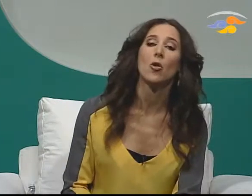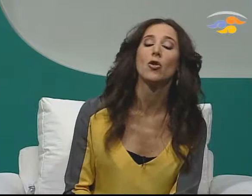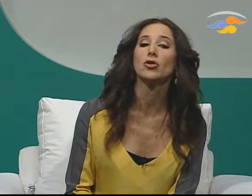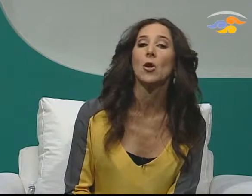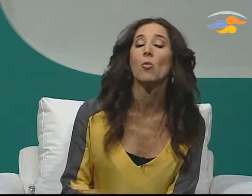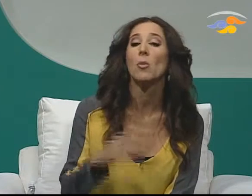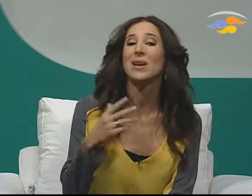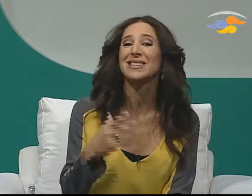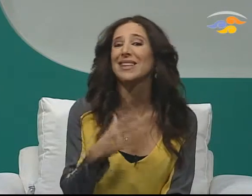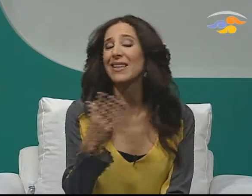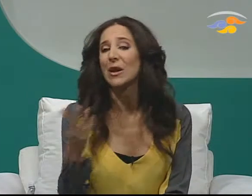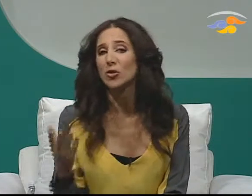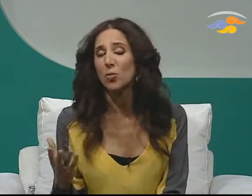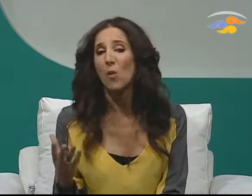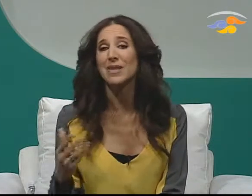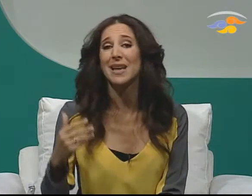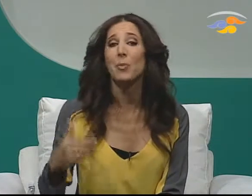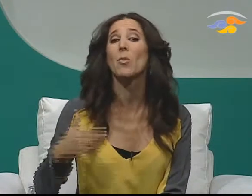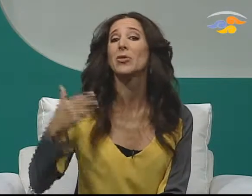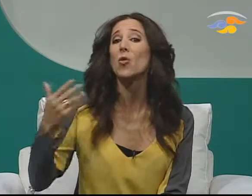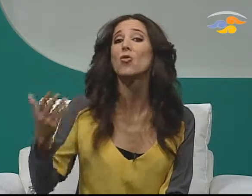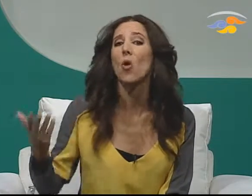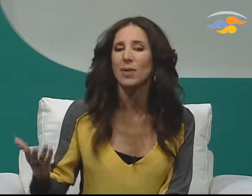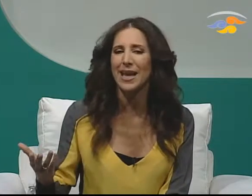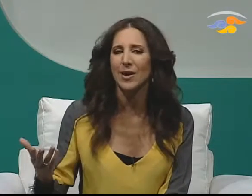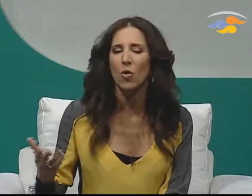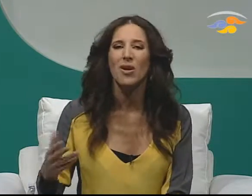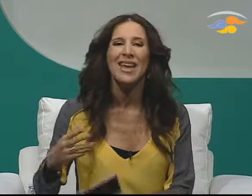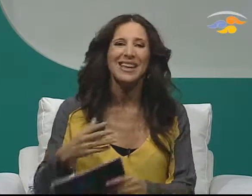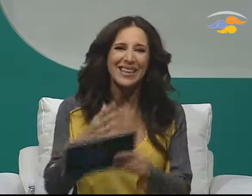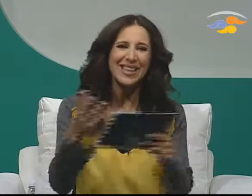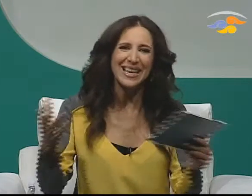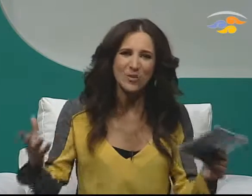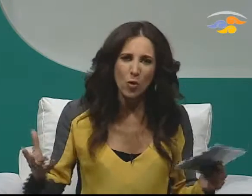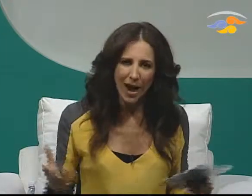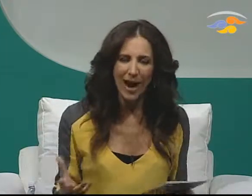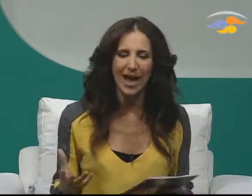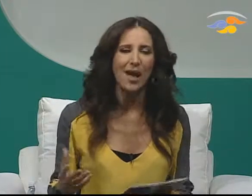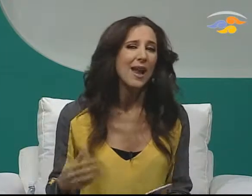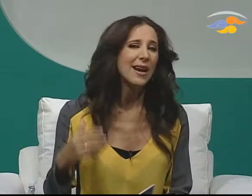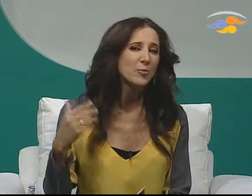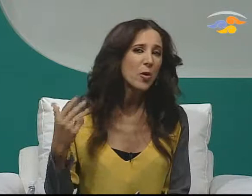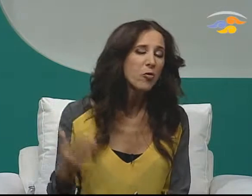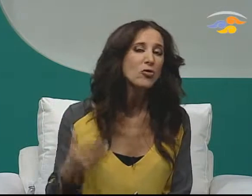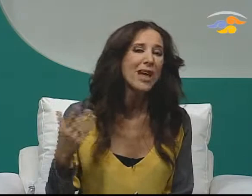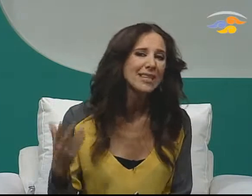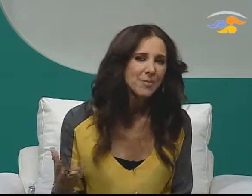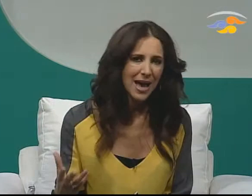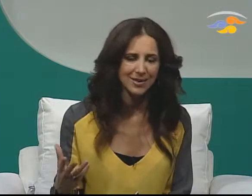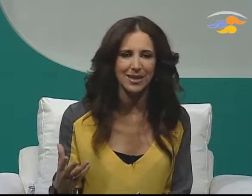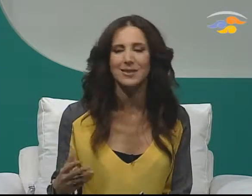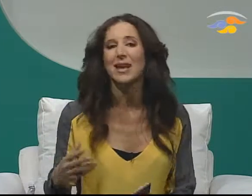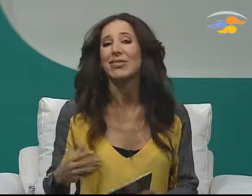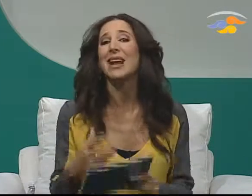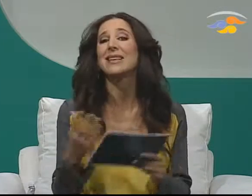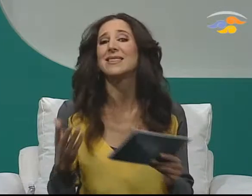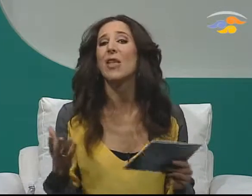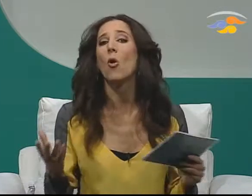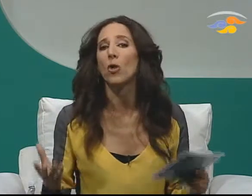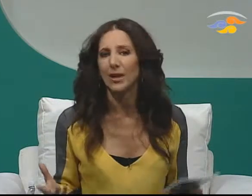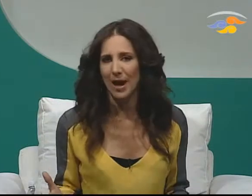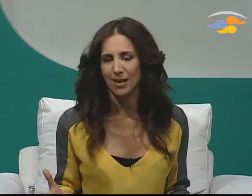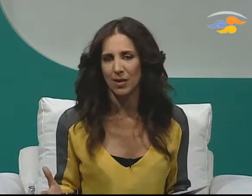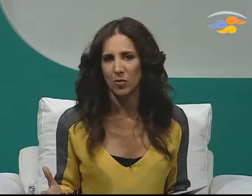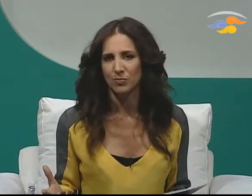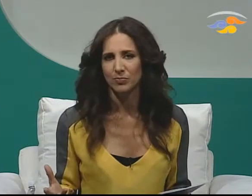que se le conoce como el presidente de los pobres, que prometió un gobierno que trastocara las profundas bases del